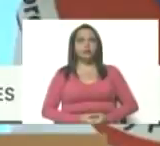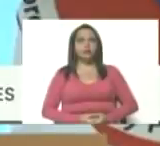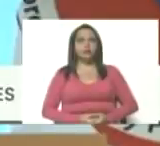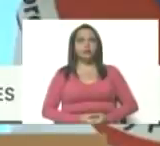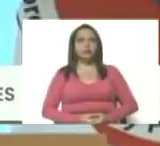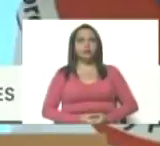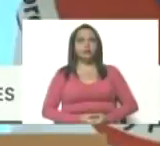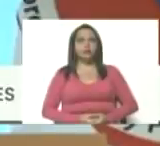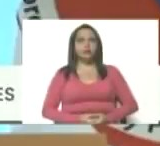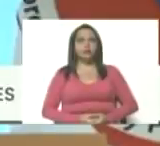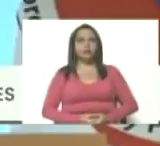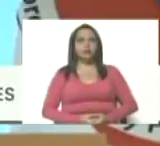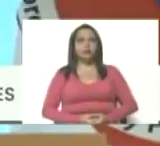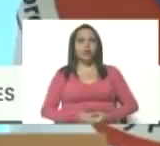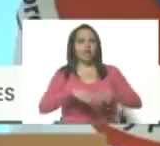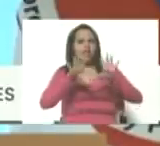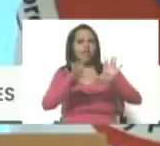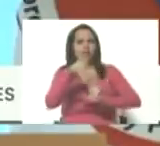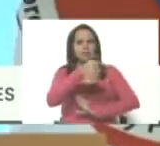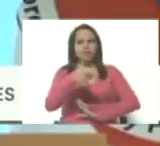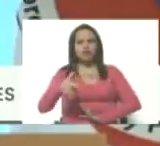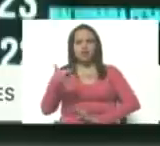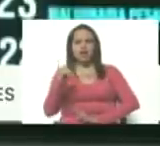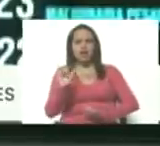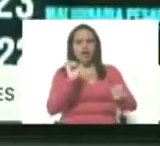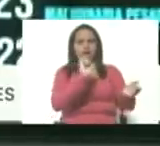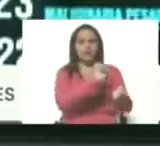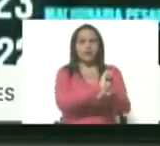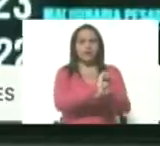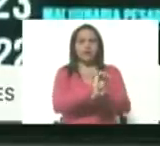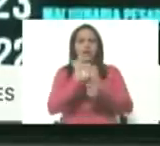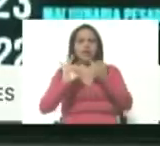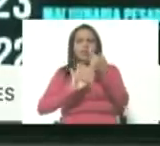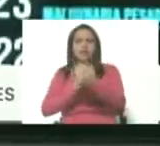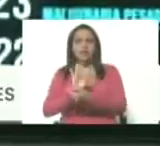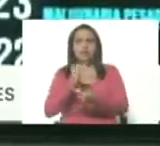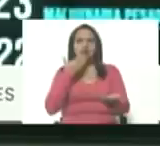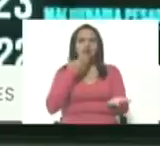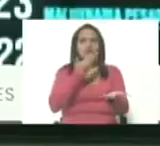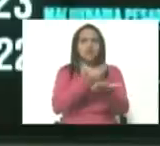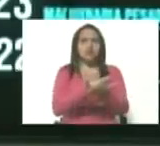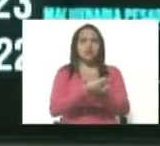Es decir, 10 ciudadanos detenidos, 3 solicitados,